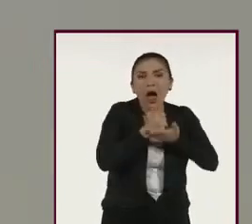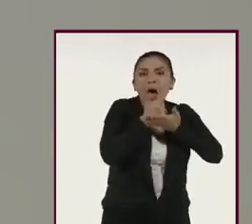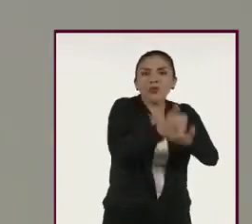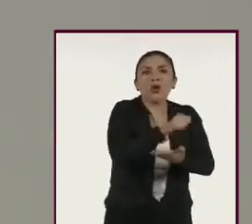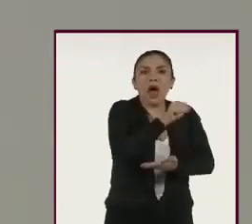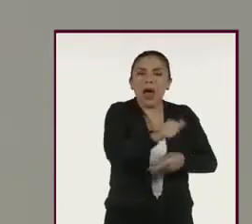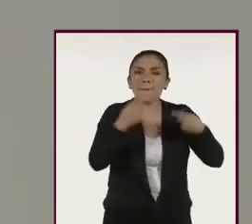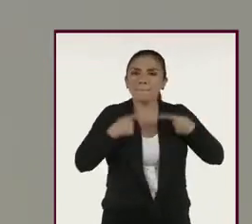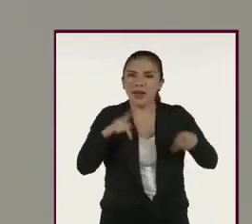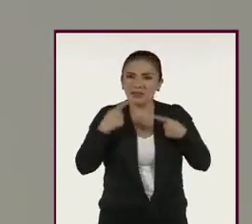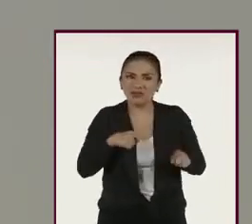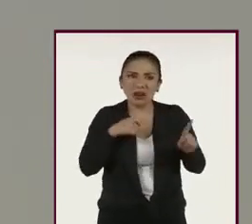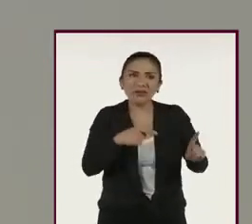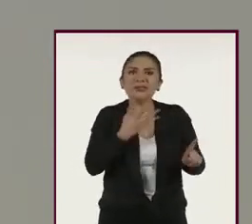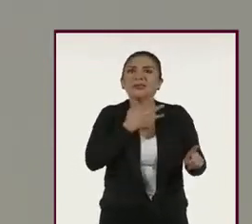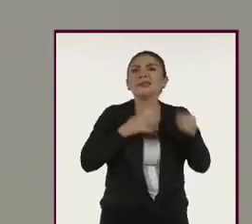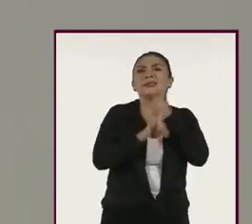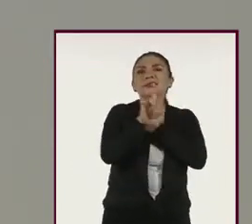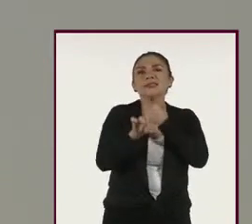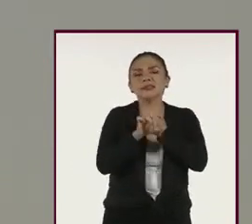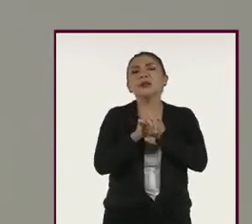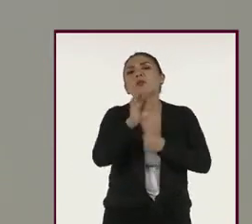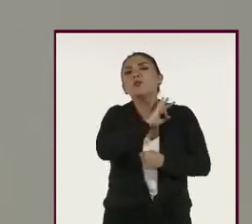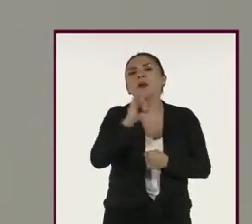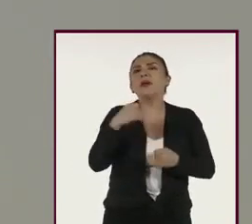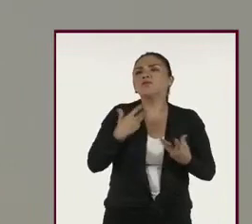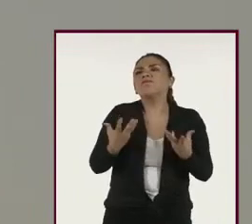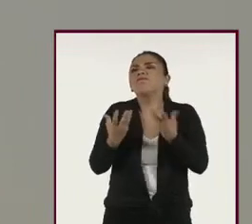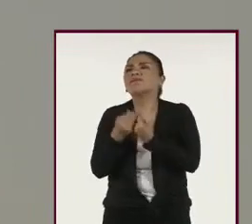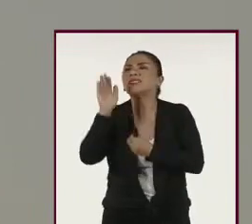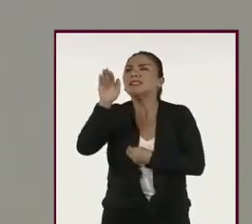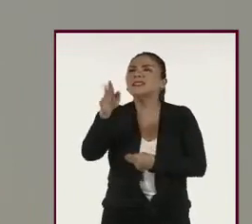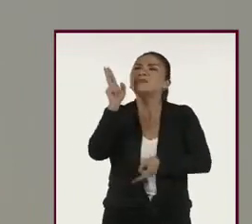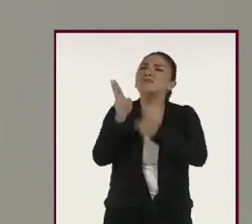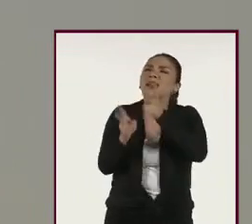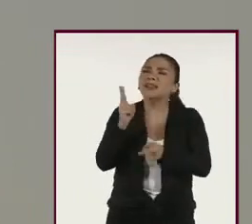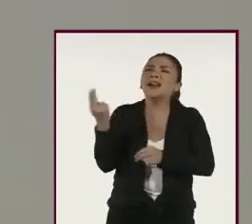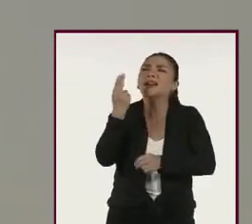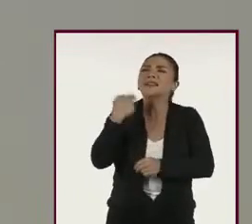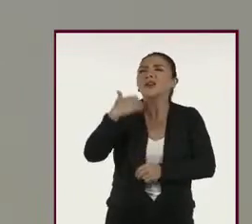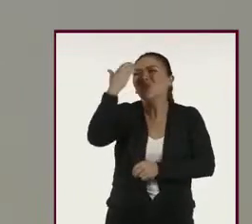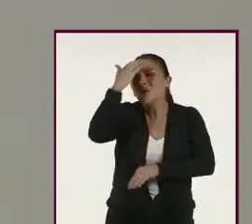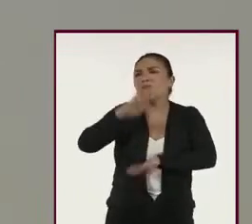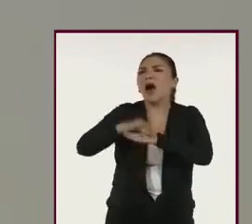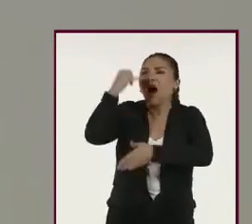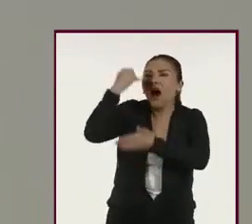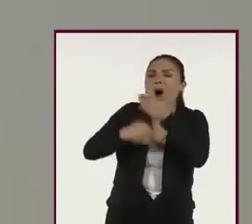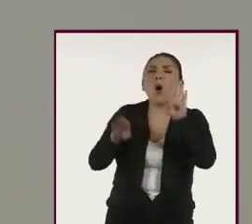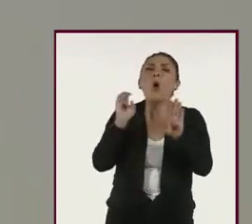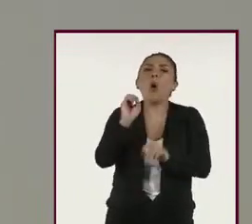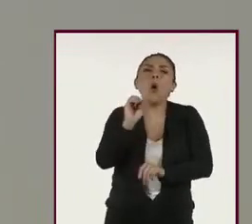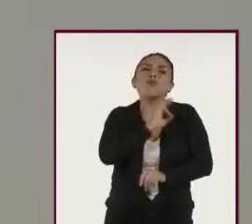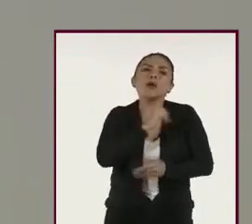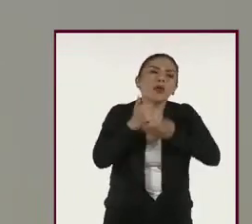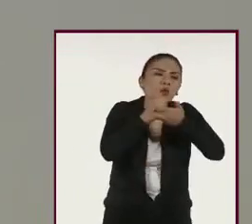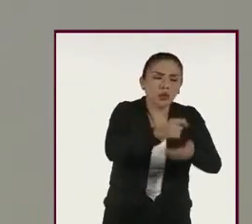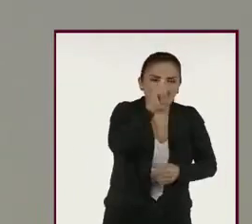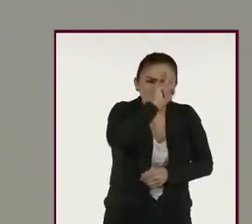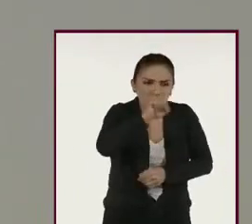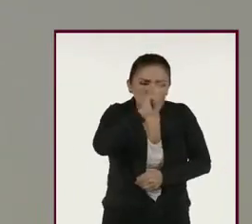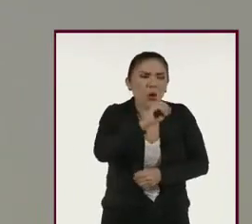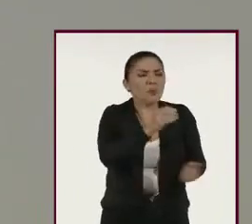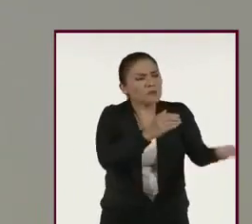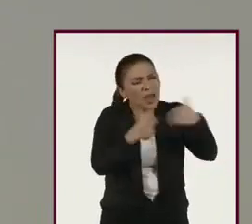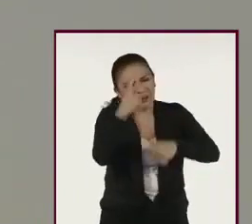más con quien el niño o el adolescente se pueda acercar para hablar de su estado de ánimo, para que se le pueda fomentar el incluirse en actividades